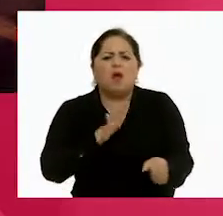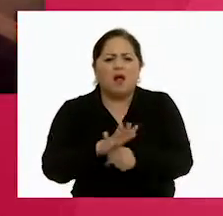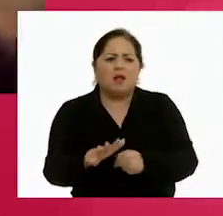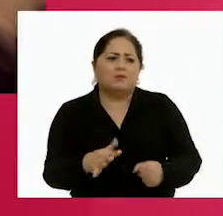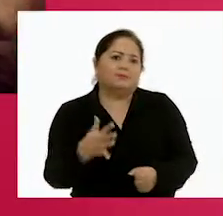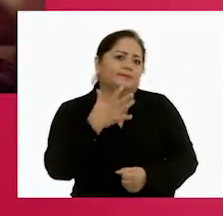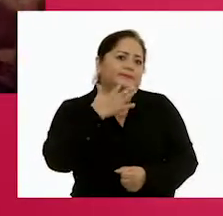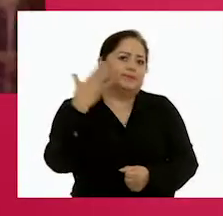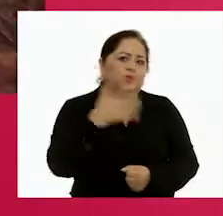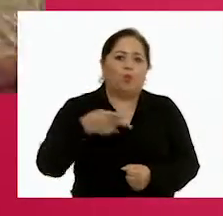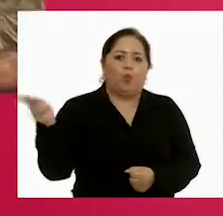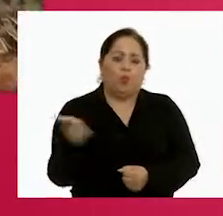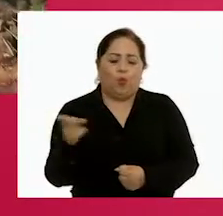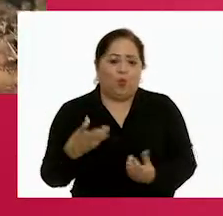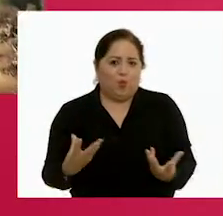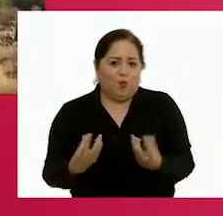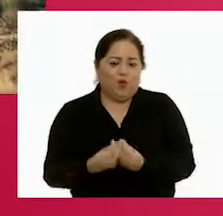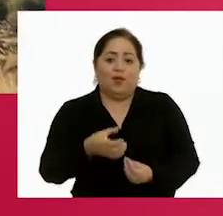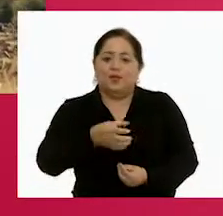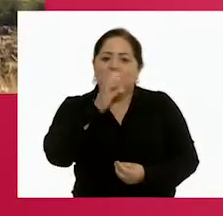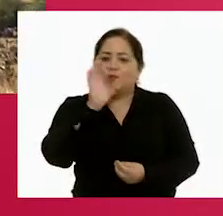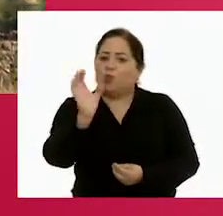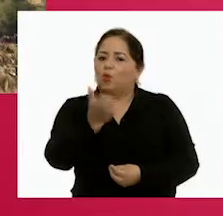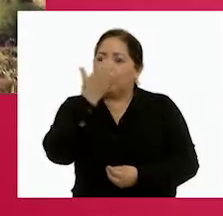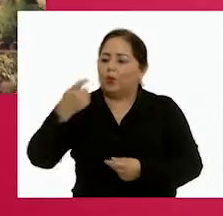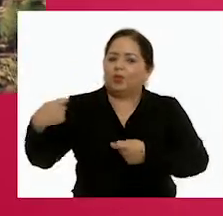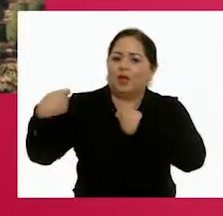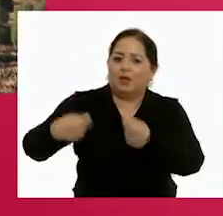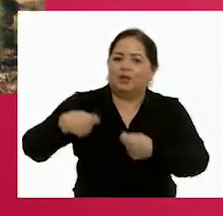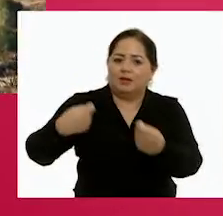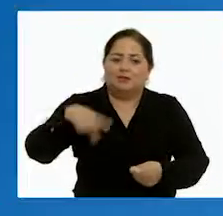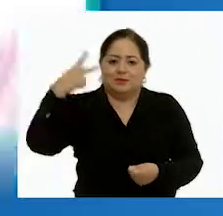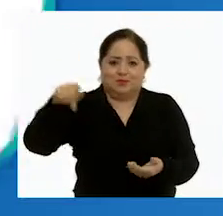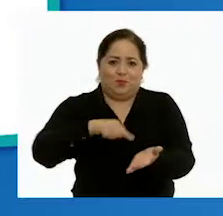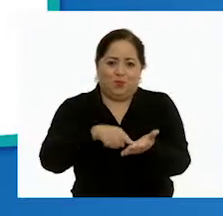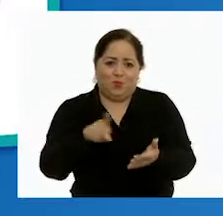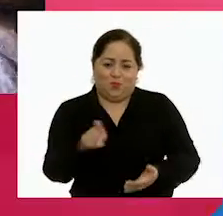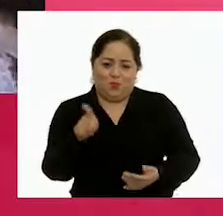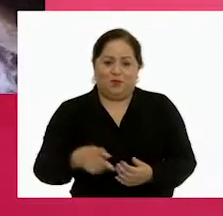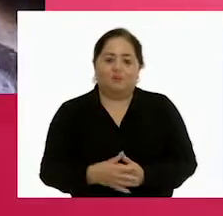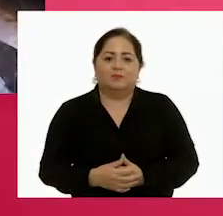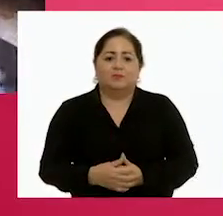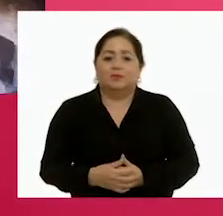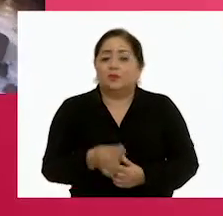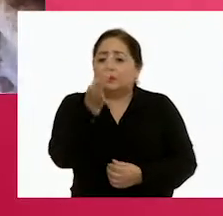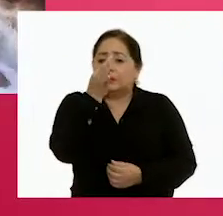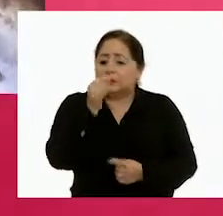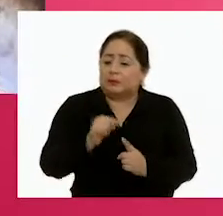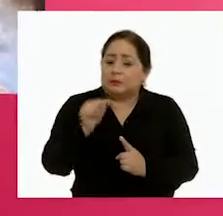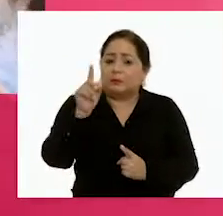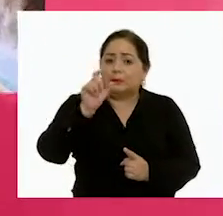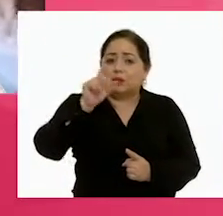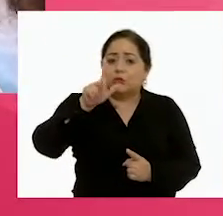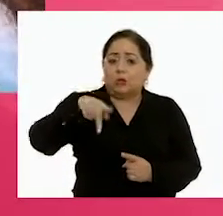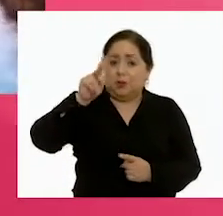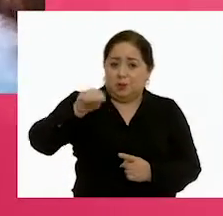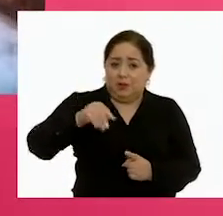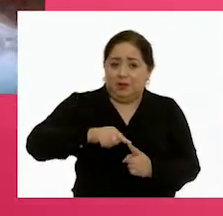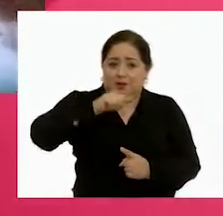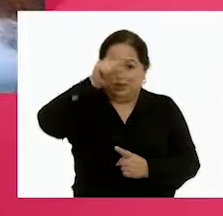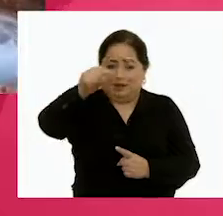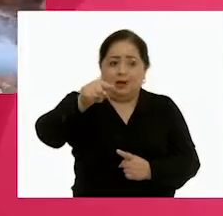de un sagrado pulque, la bebida tradicional de Apan. A solo 28 kilómetros al noroeste de